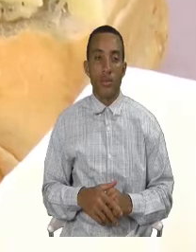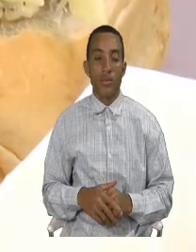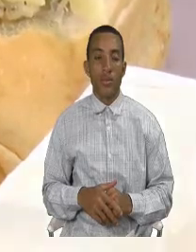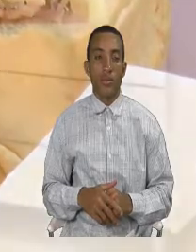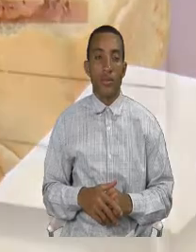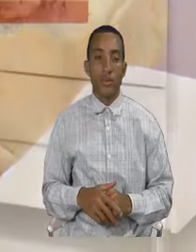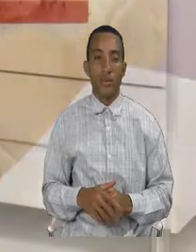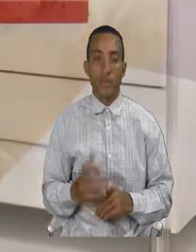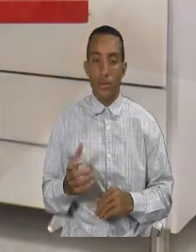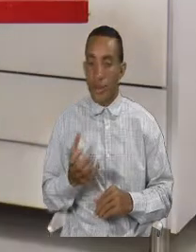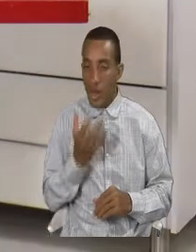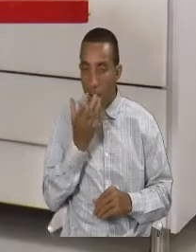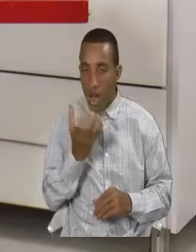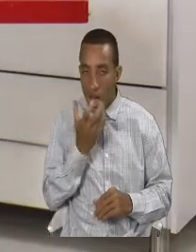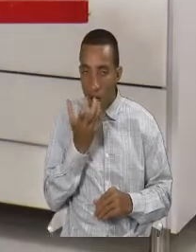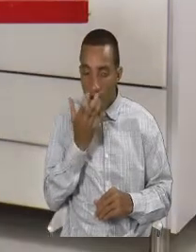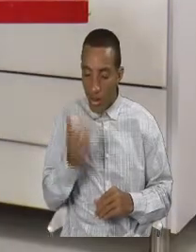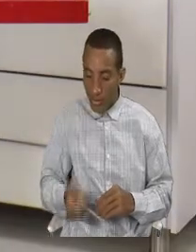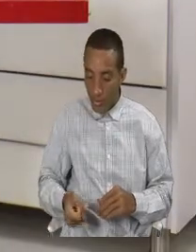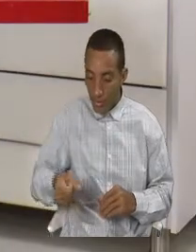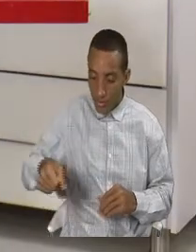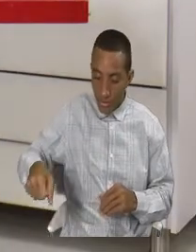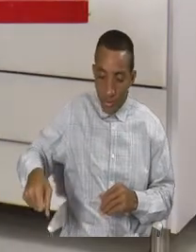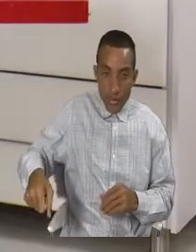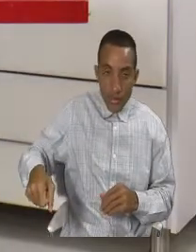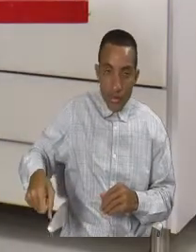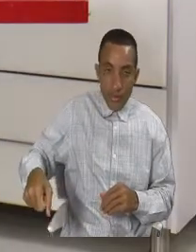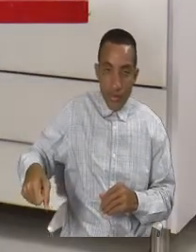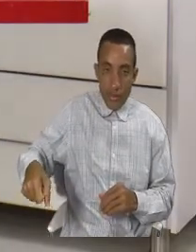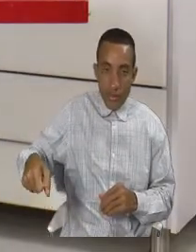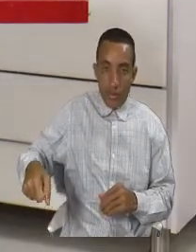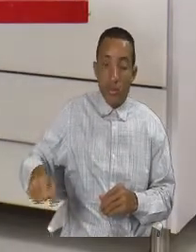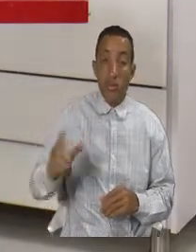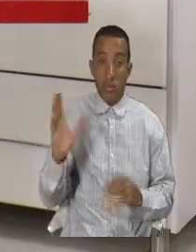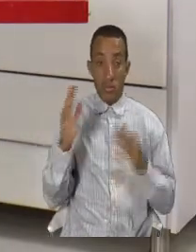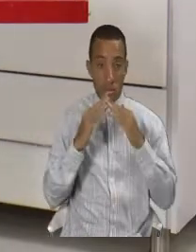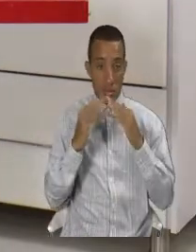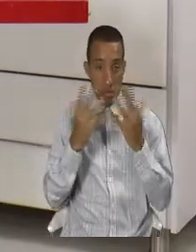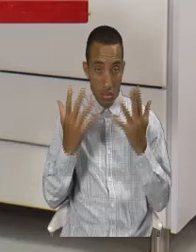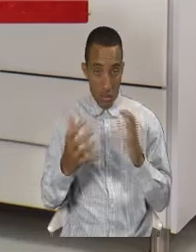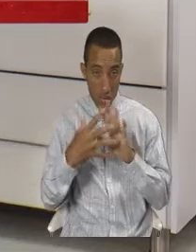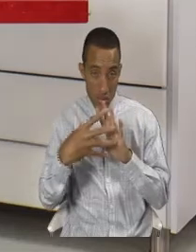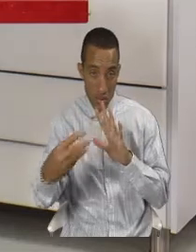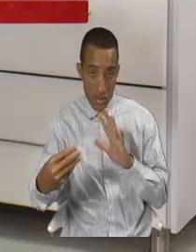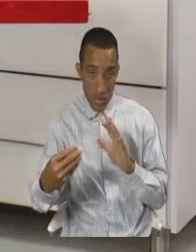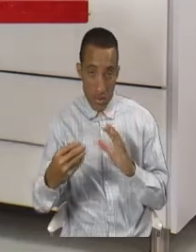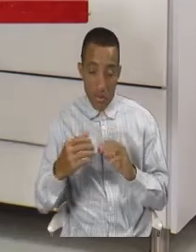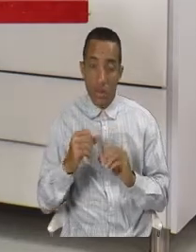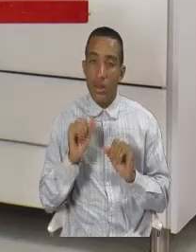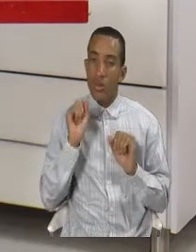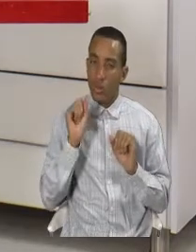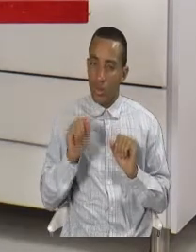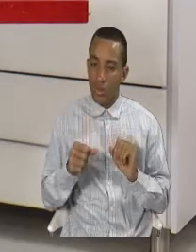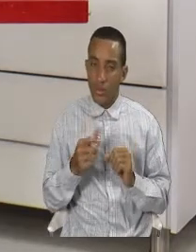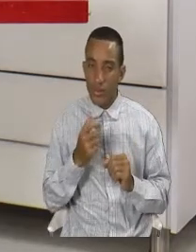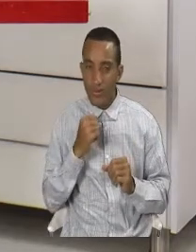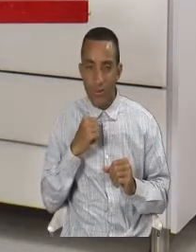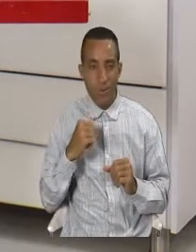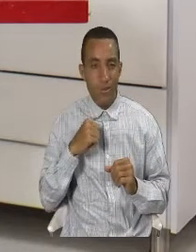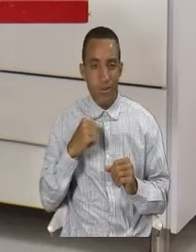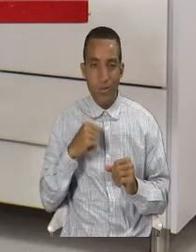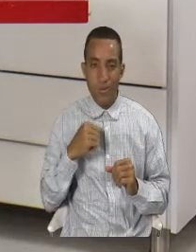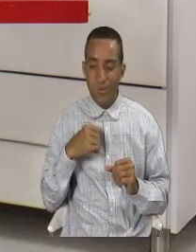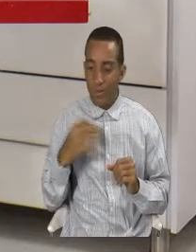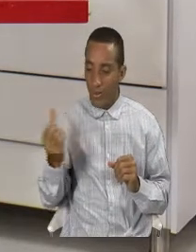Que caliente. Tener pendiente. Si en casa van a hacer este proceso, porque no tenemos de pronto un horno,